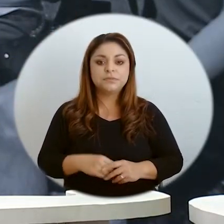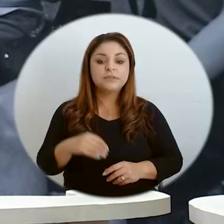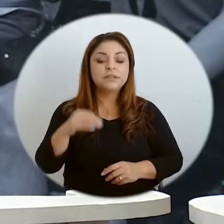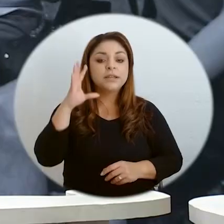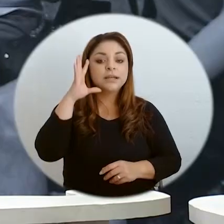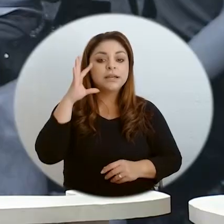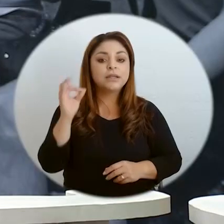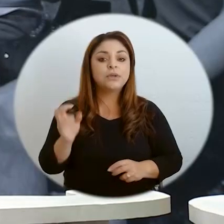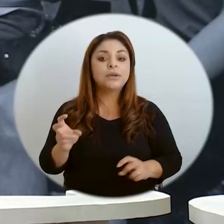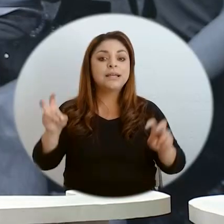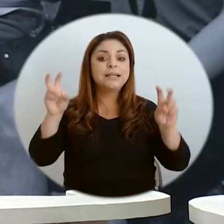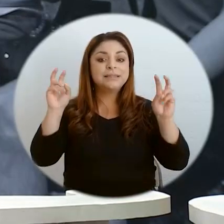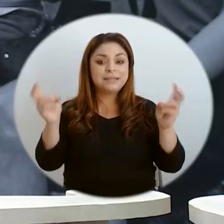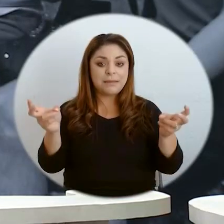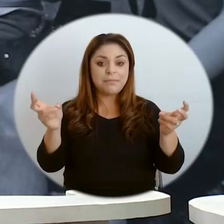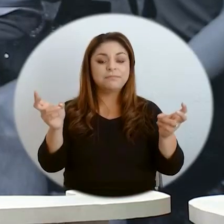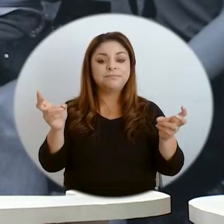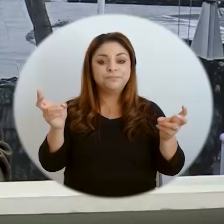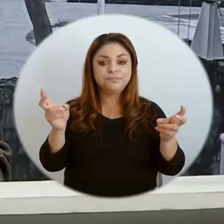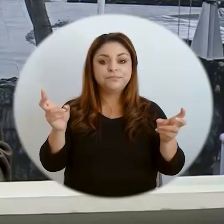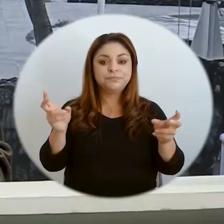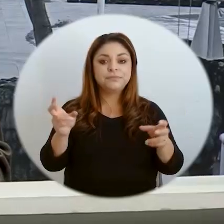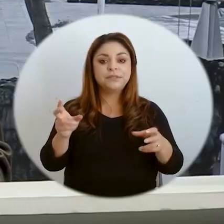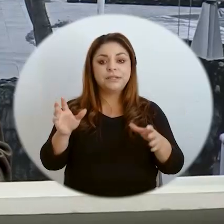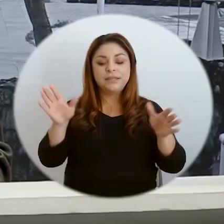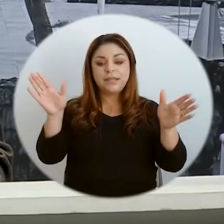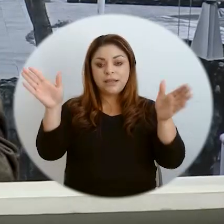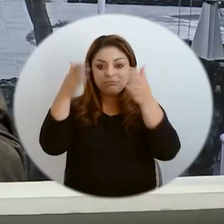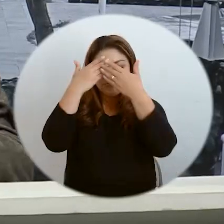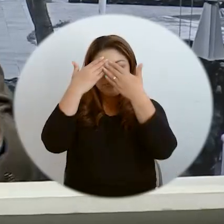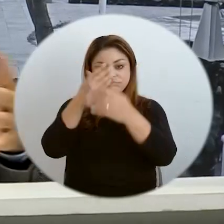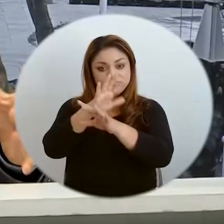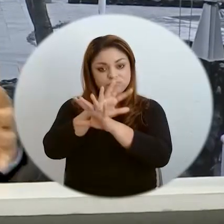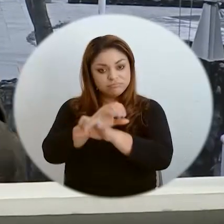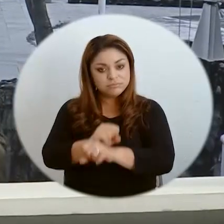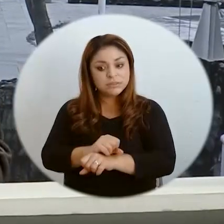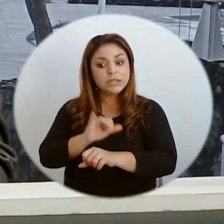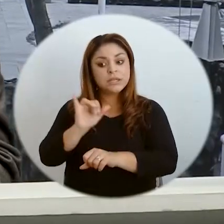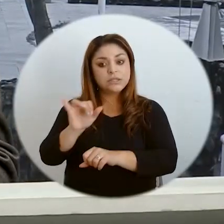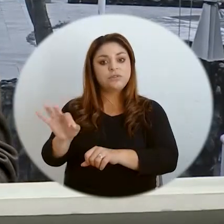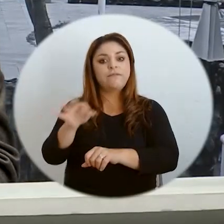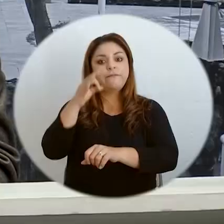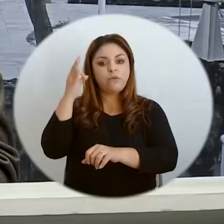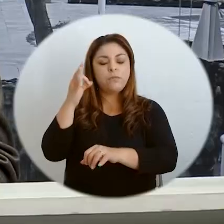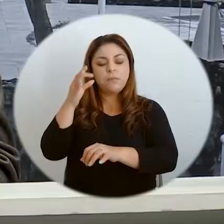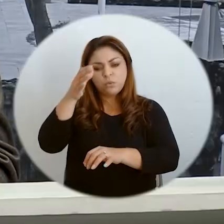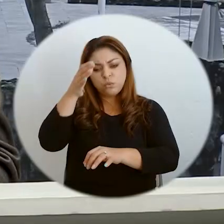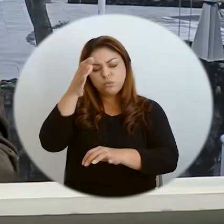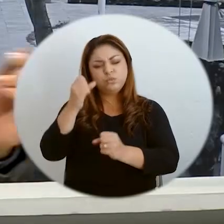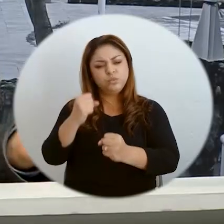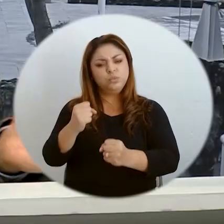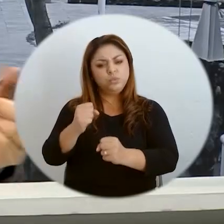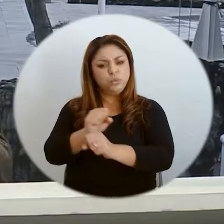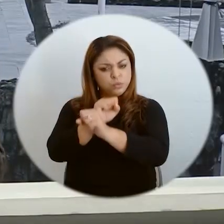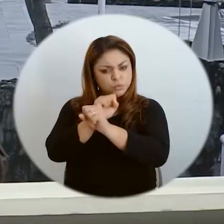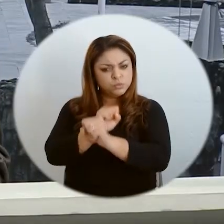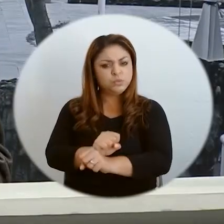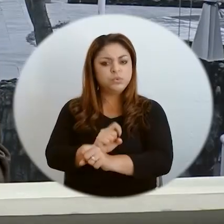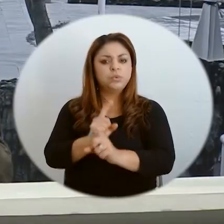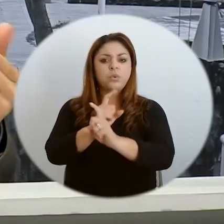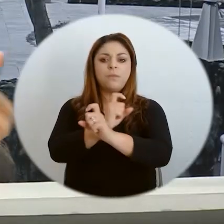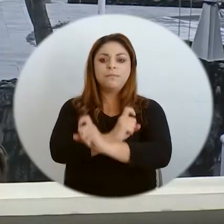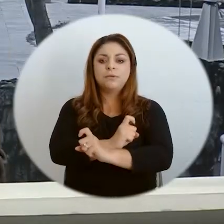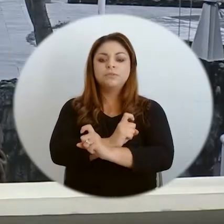ahí, digamos, dentro de la conceptualización del neoconservadurismo como un fenómeno sociocultural complejo, hay que atender esas